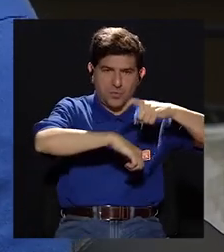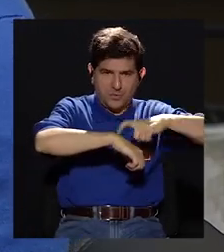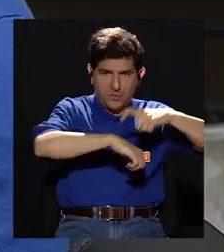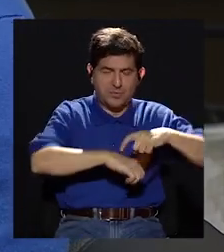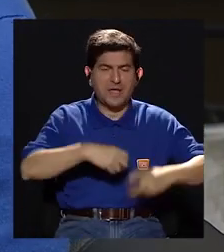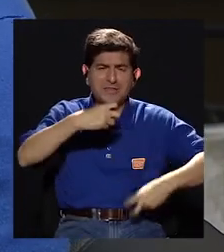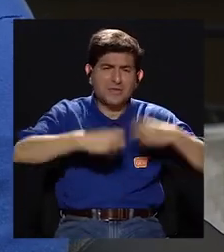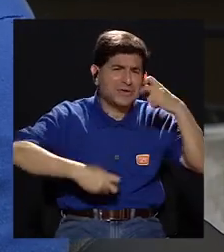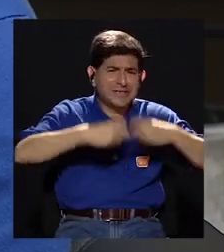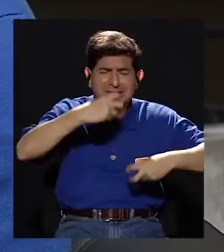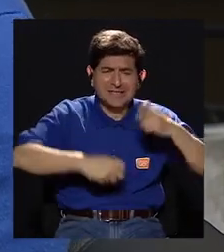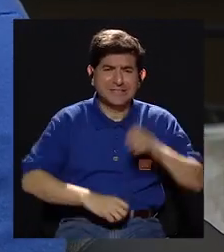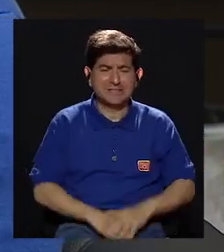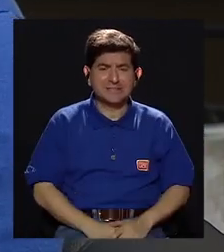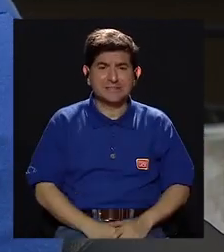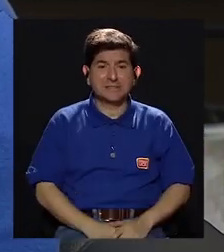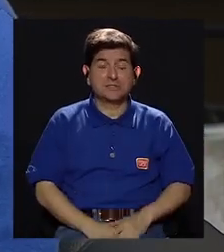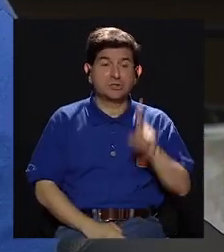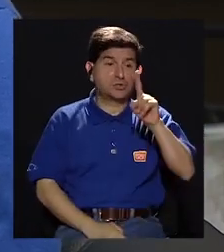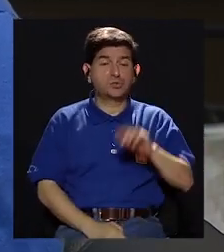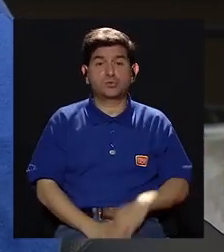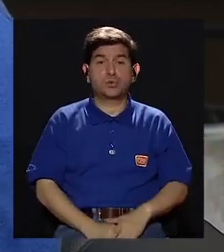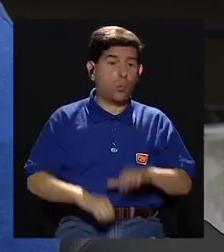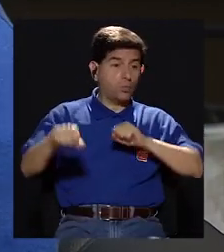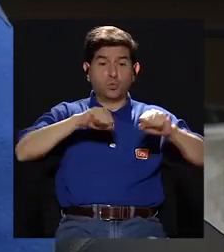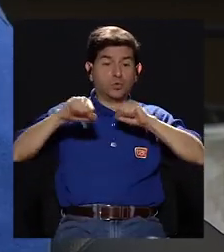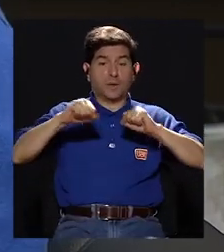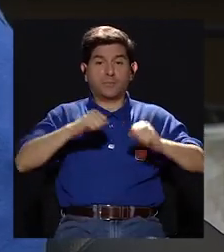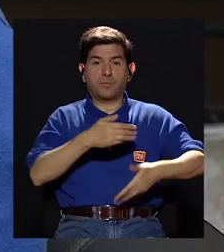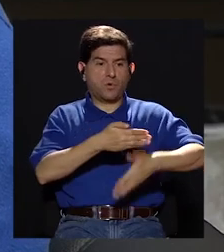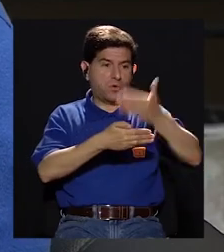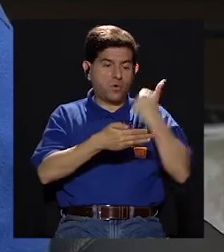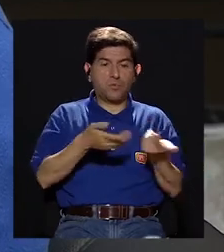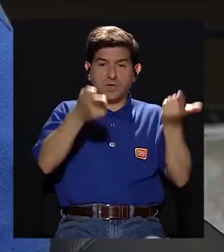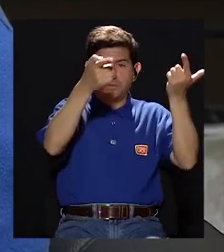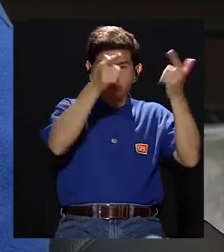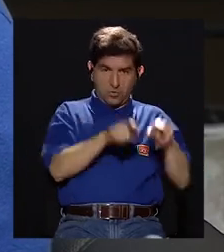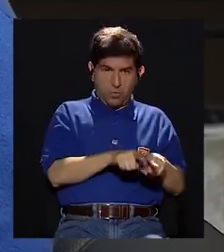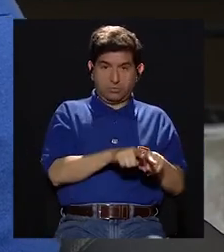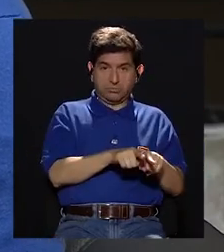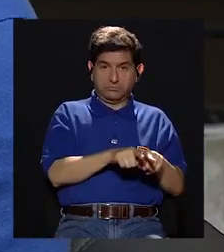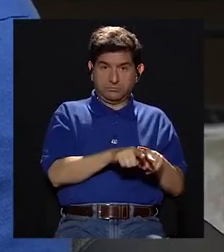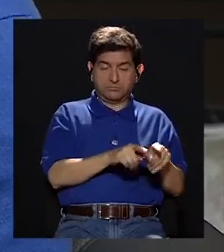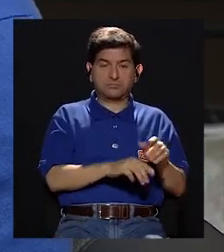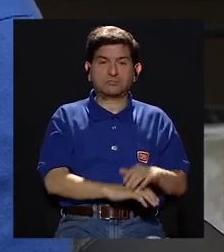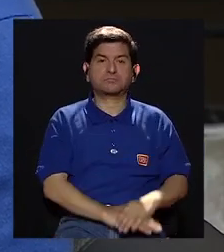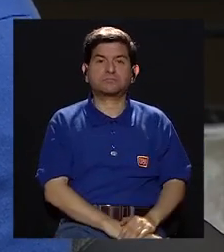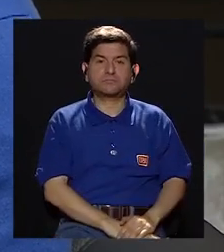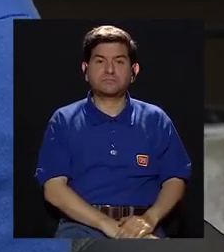un momento de crisis, digamos que un temblor como el que acaba de pasar,